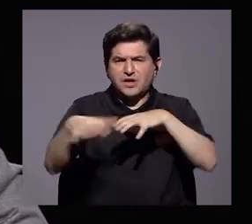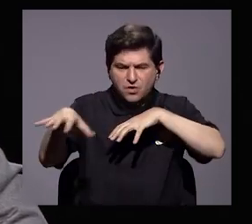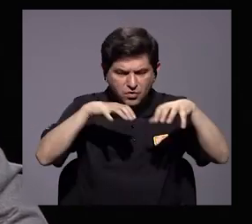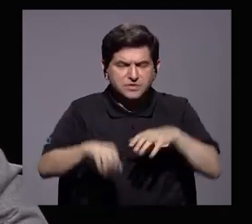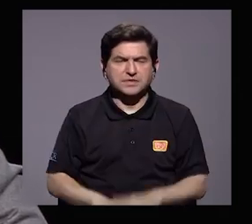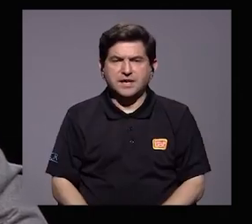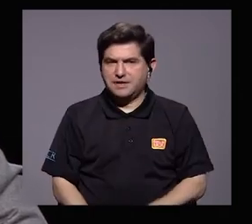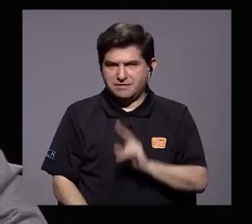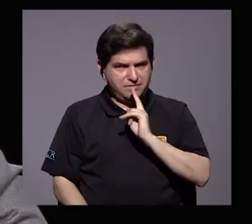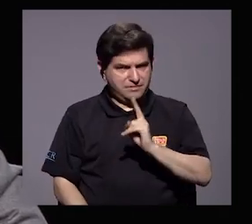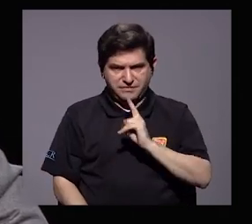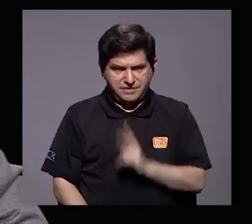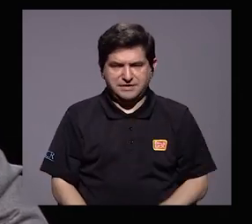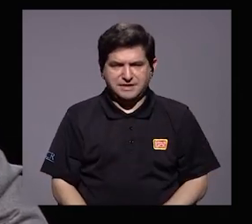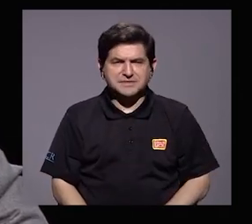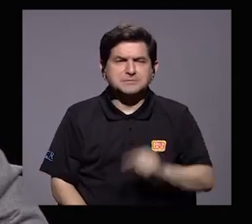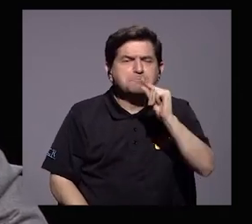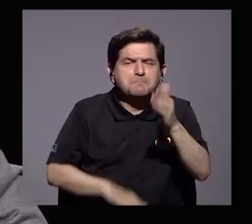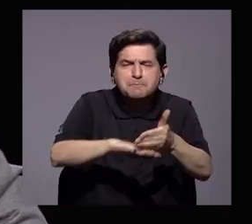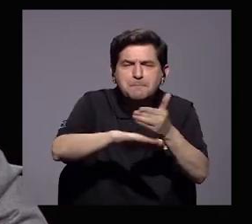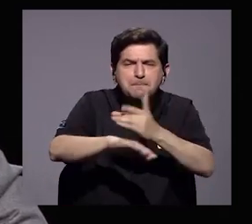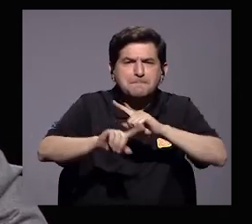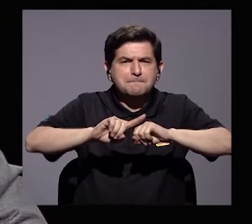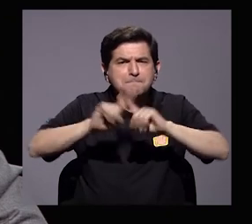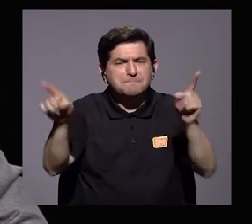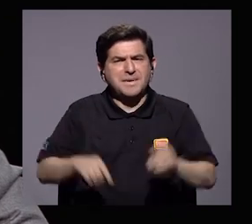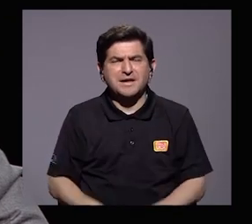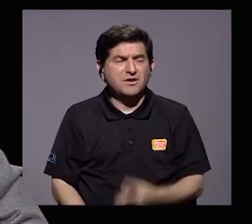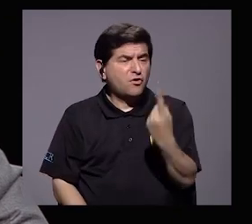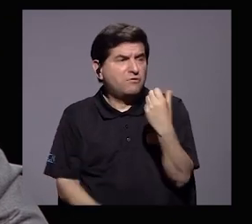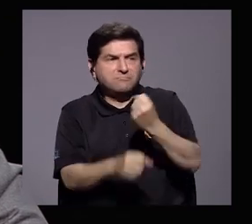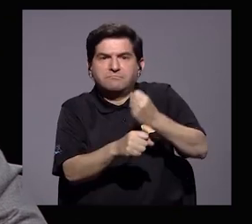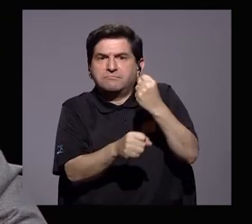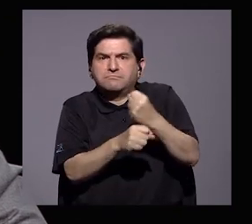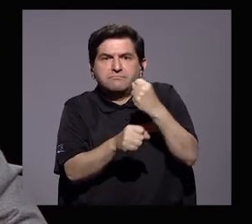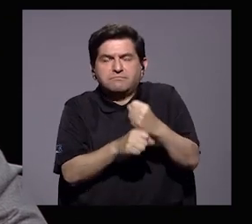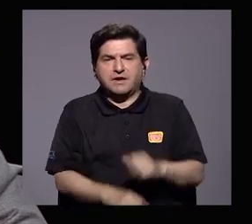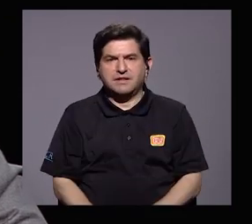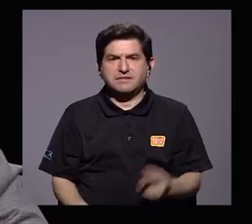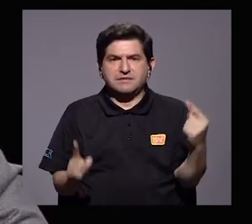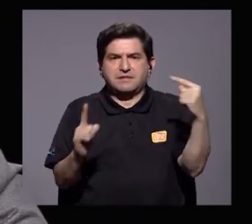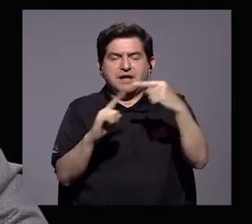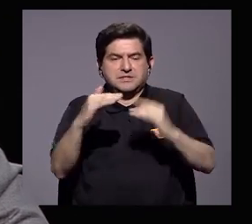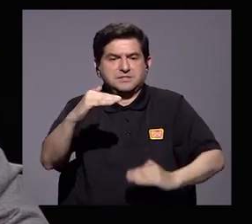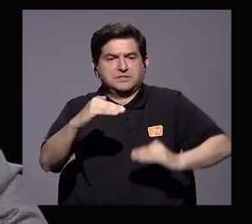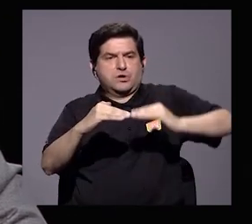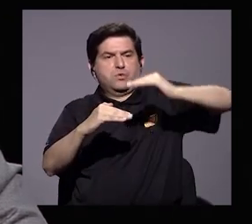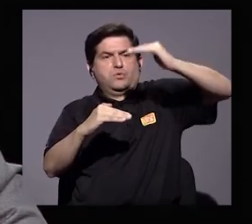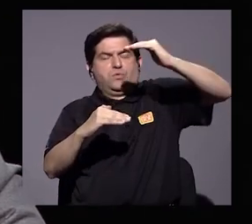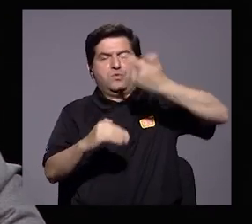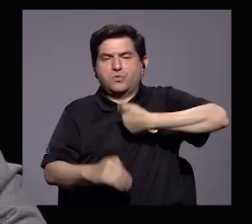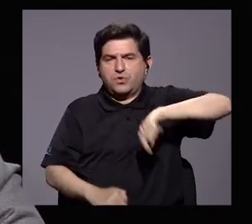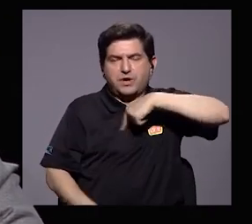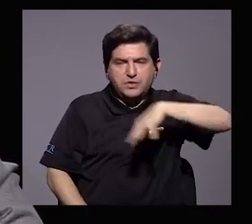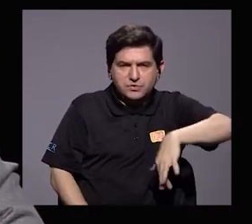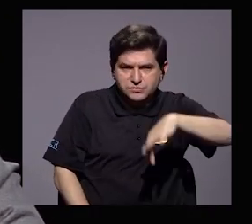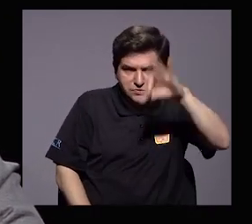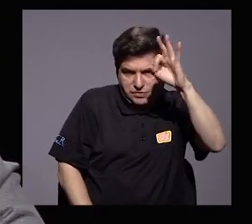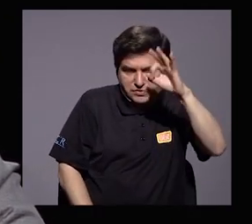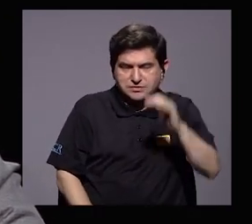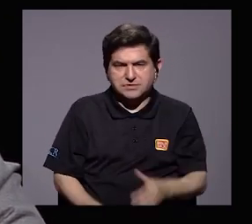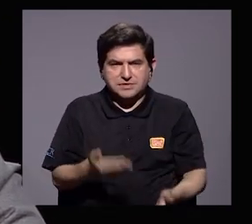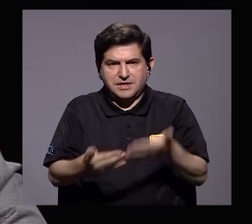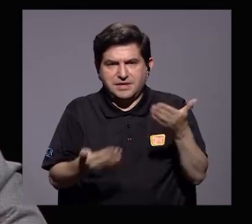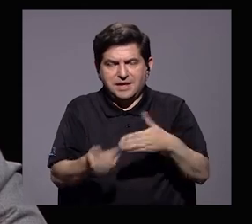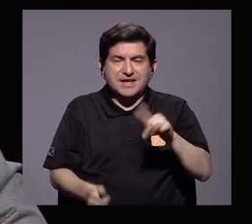éste ahora habla de recuperación en términos de un desempleo que ha llegado a los puntos más altos que nos podamos